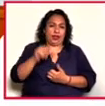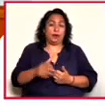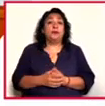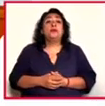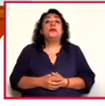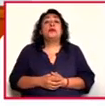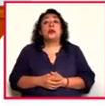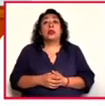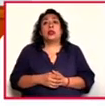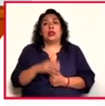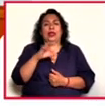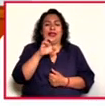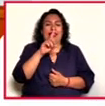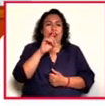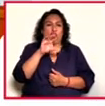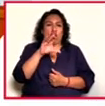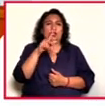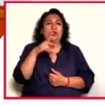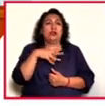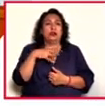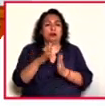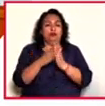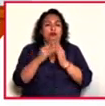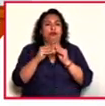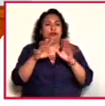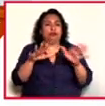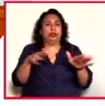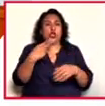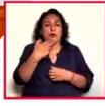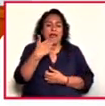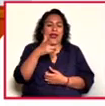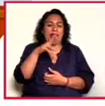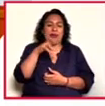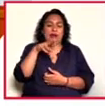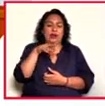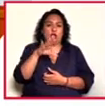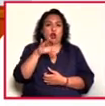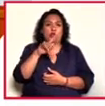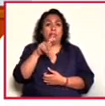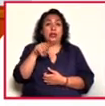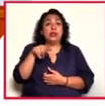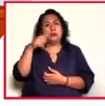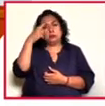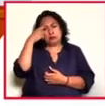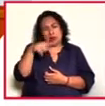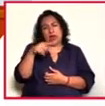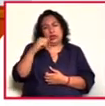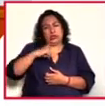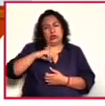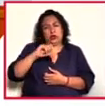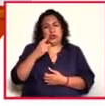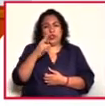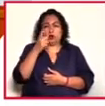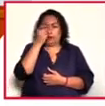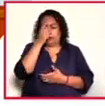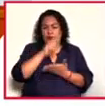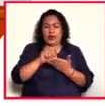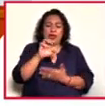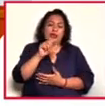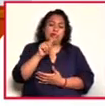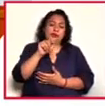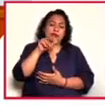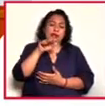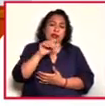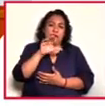Ediciones Crítica publica Hernán Cortés, una biografía para el siglo XXI, de Esteban Miracaballos, un nuevo acercamiento a la figura